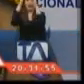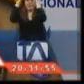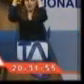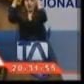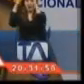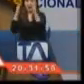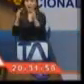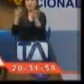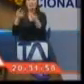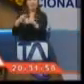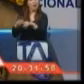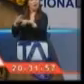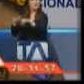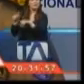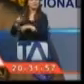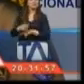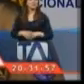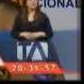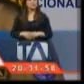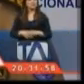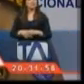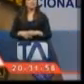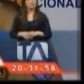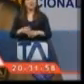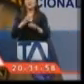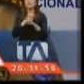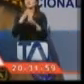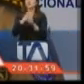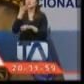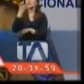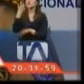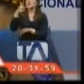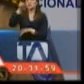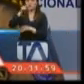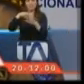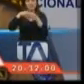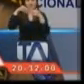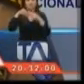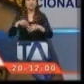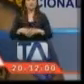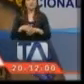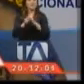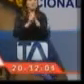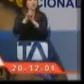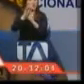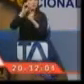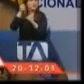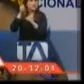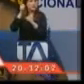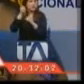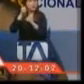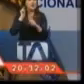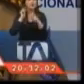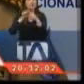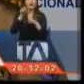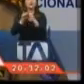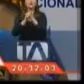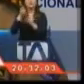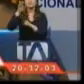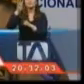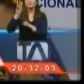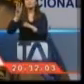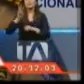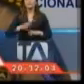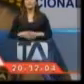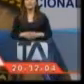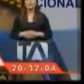e inmuebles en un aproximado de 13 millones de dólares desde el año 2010 hasta el año 2016 en que se